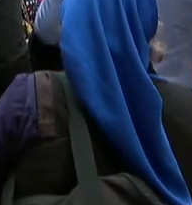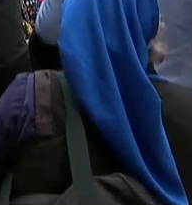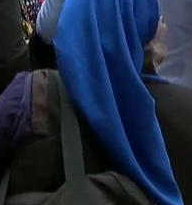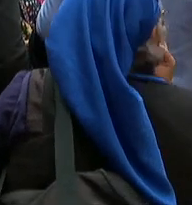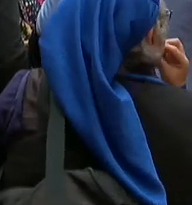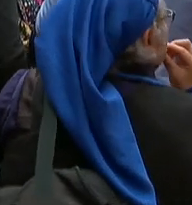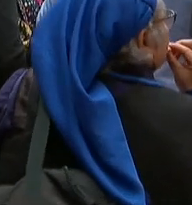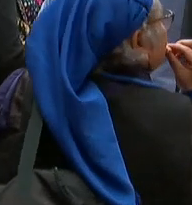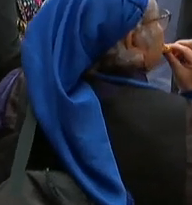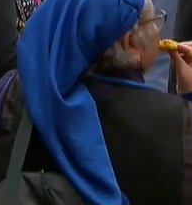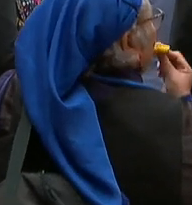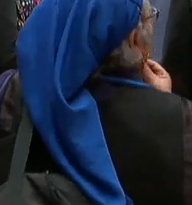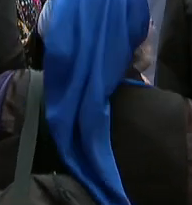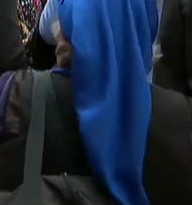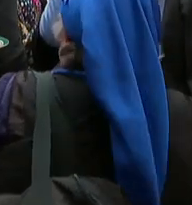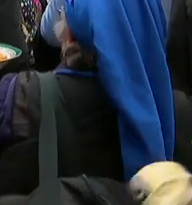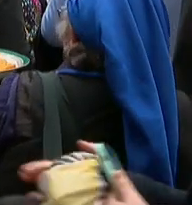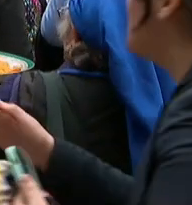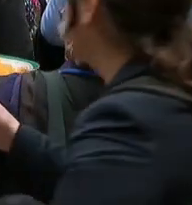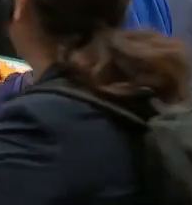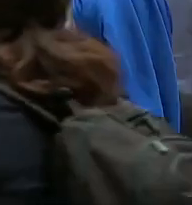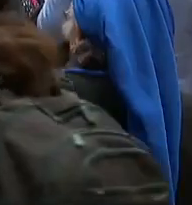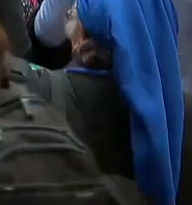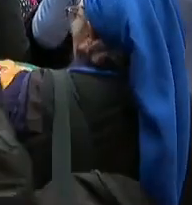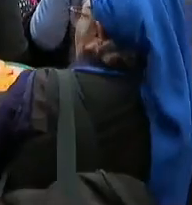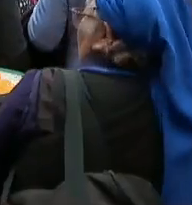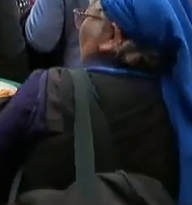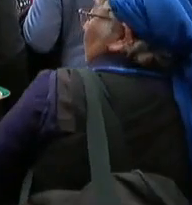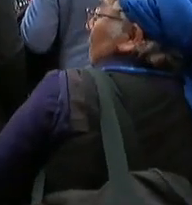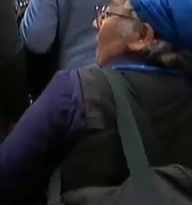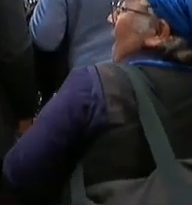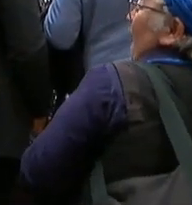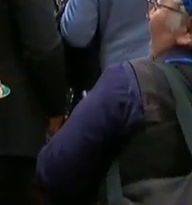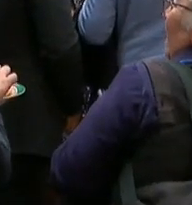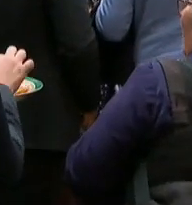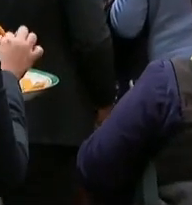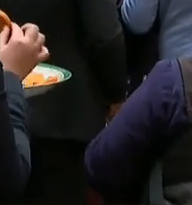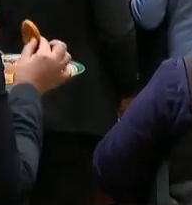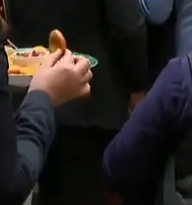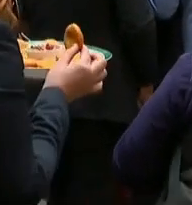por ese completo informe desde el Palacio de la Moneda. Gracias, Nacho. Sí, harto movimiento político en este día miércoles feriado.